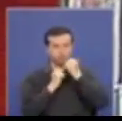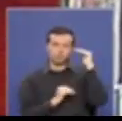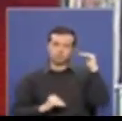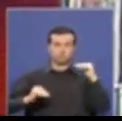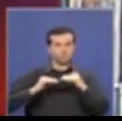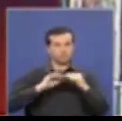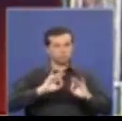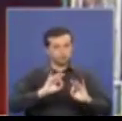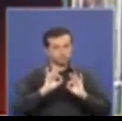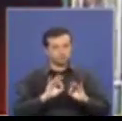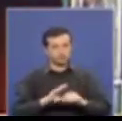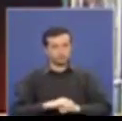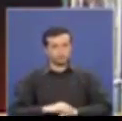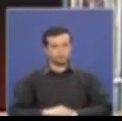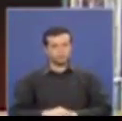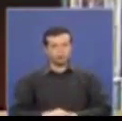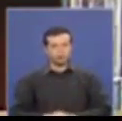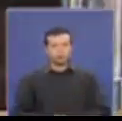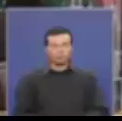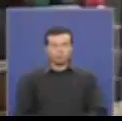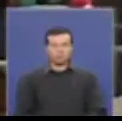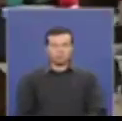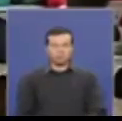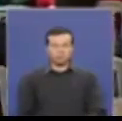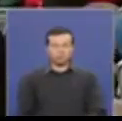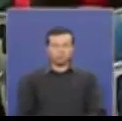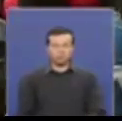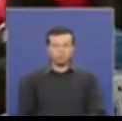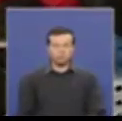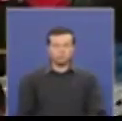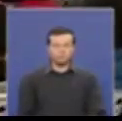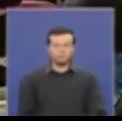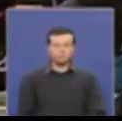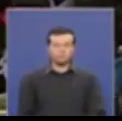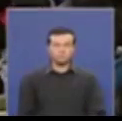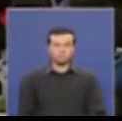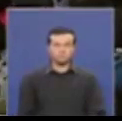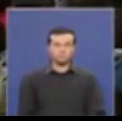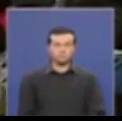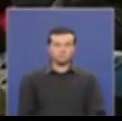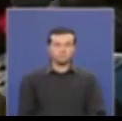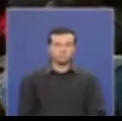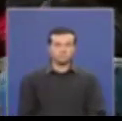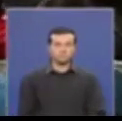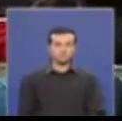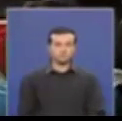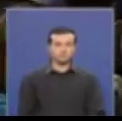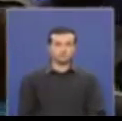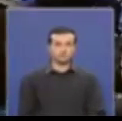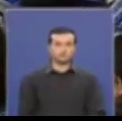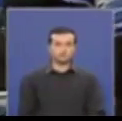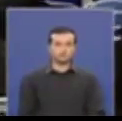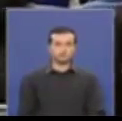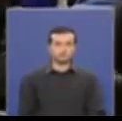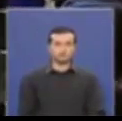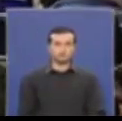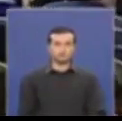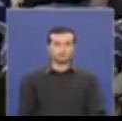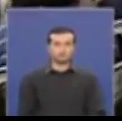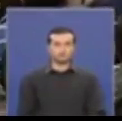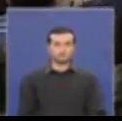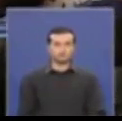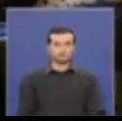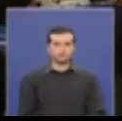equidad, compañeros. Quiero que esta patria sea un canto a la vida de justicia y